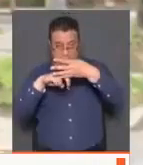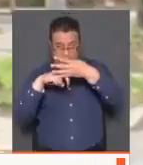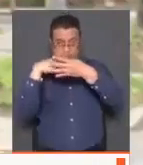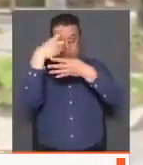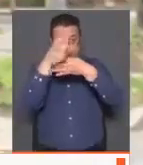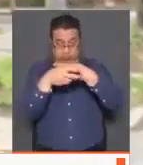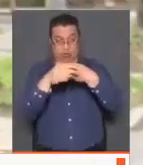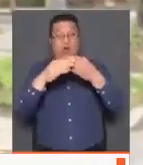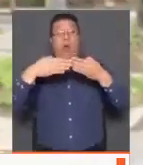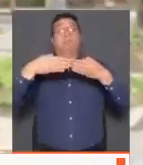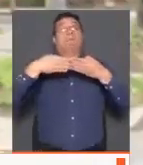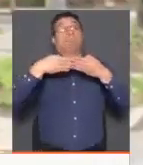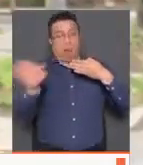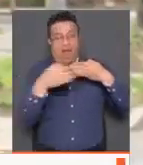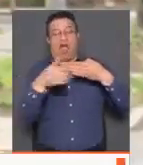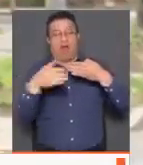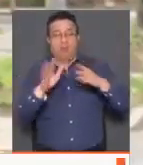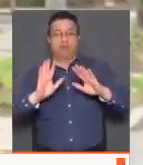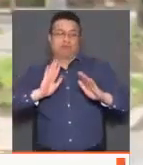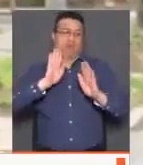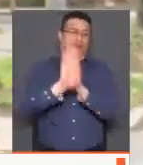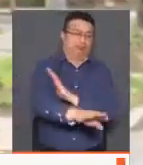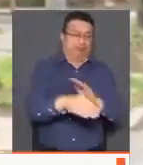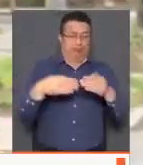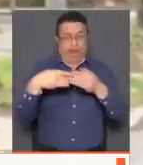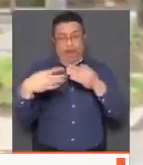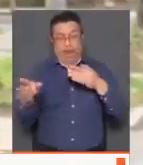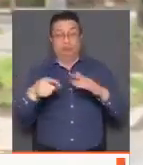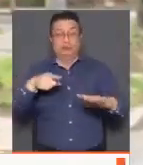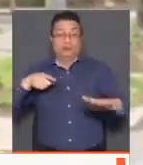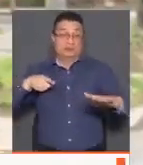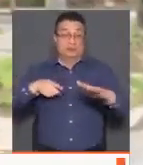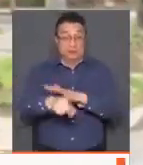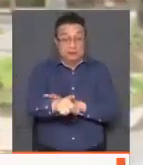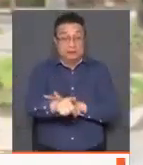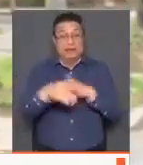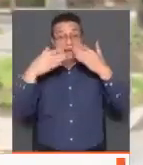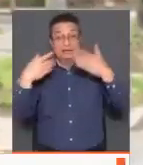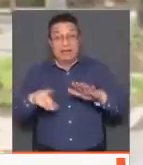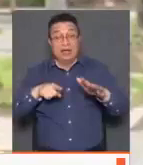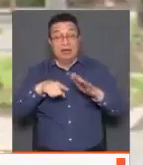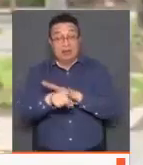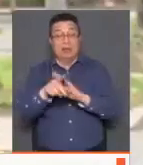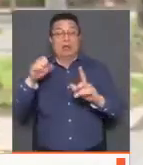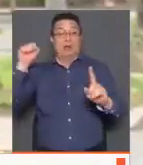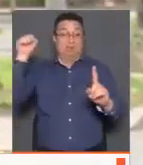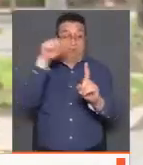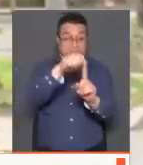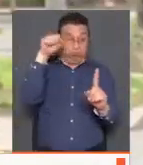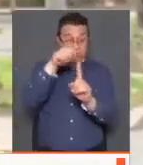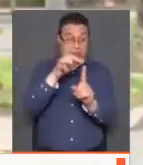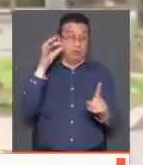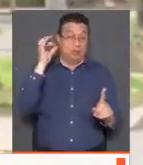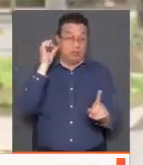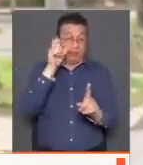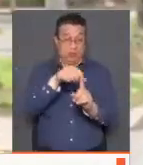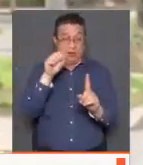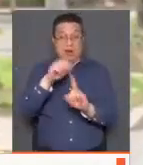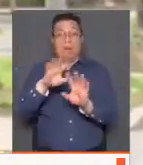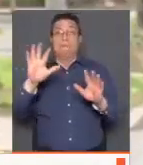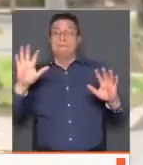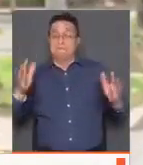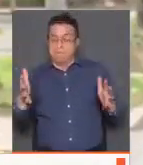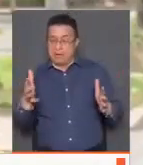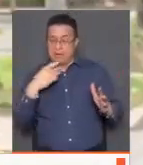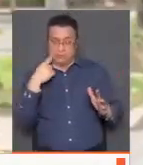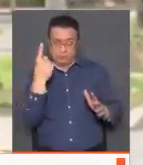de la puerta principal del domicilio, ingresan y una vez en el interior la agreden físicamente, al parecer en este momento